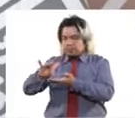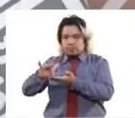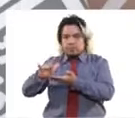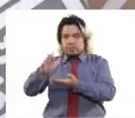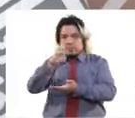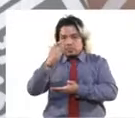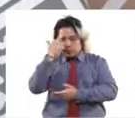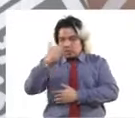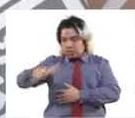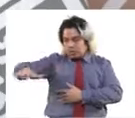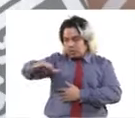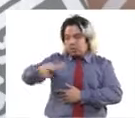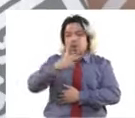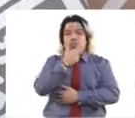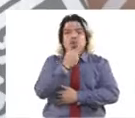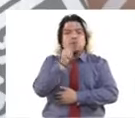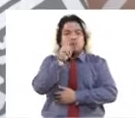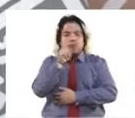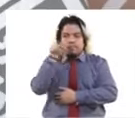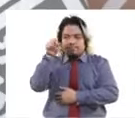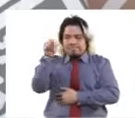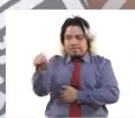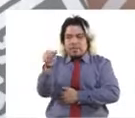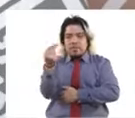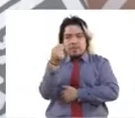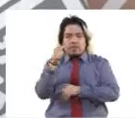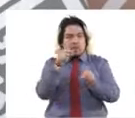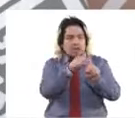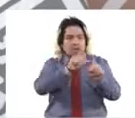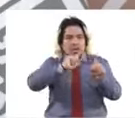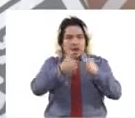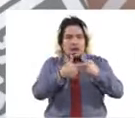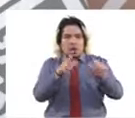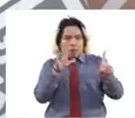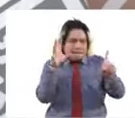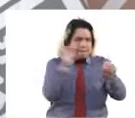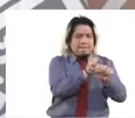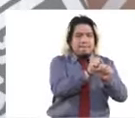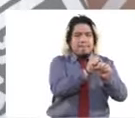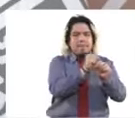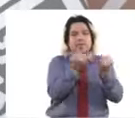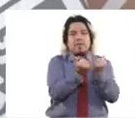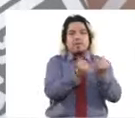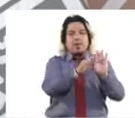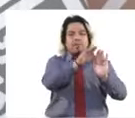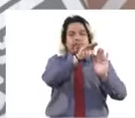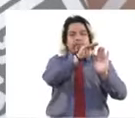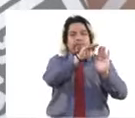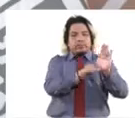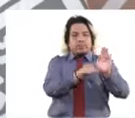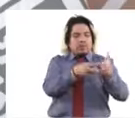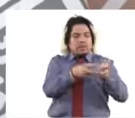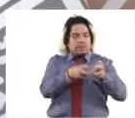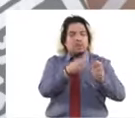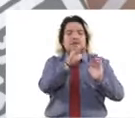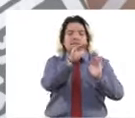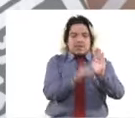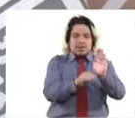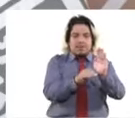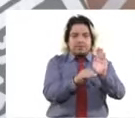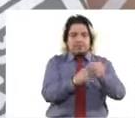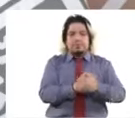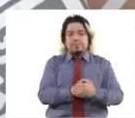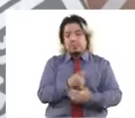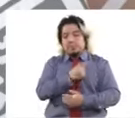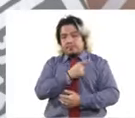clave en la detención de objetivos prioritarios y generadores de violencia, así como en la disminución de la incidencia delictiva.